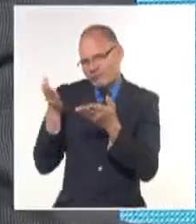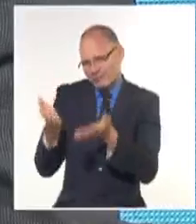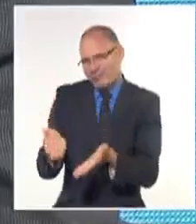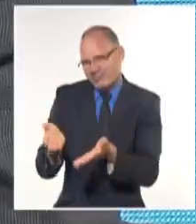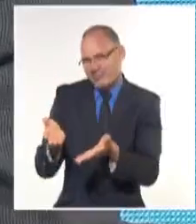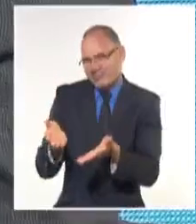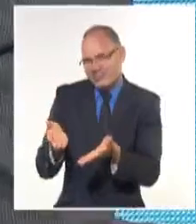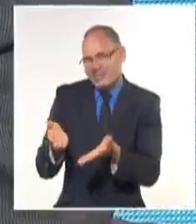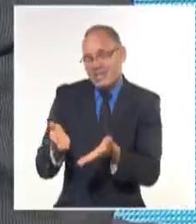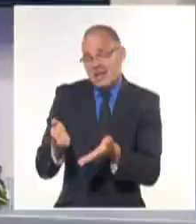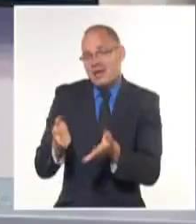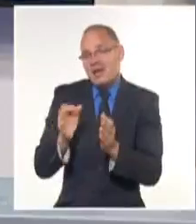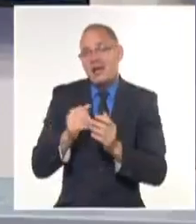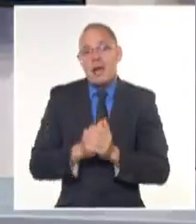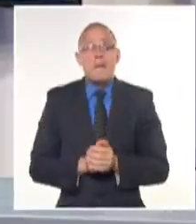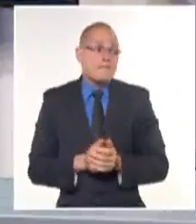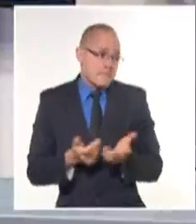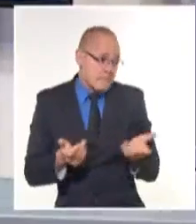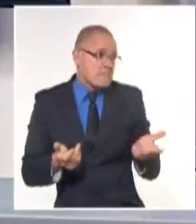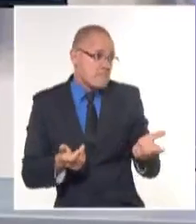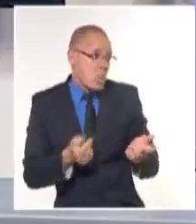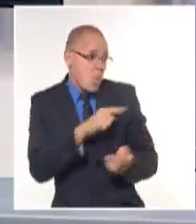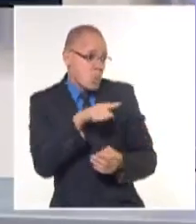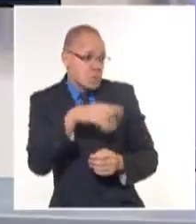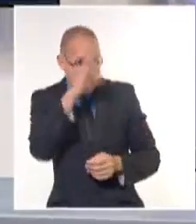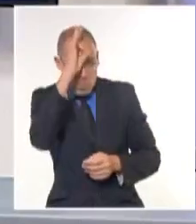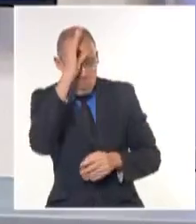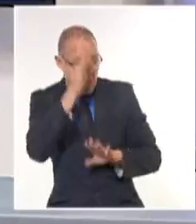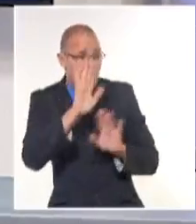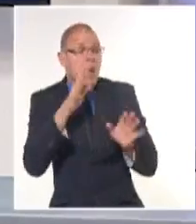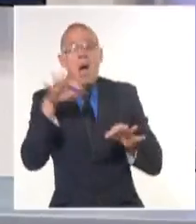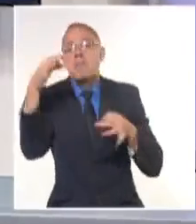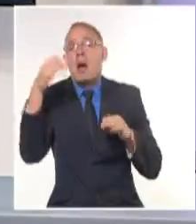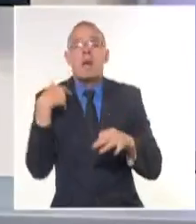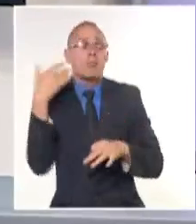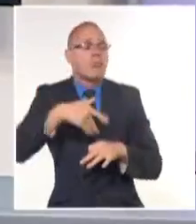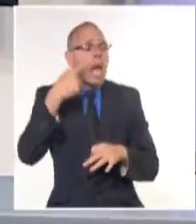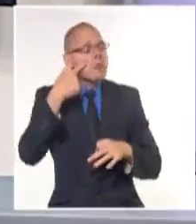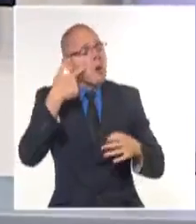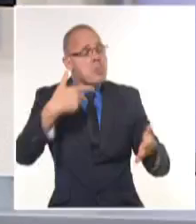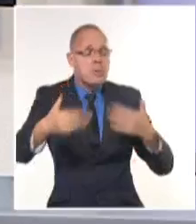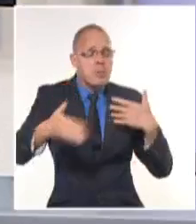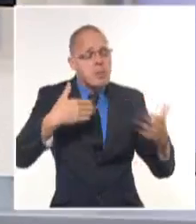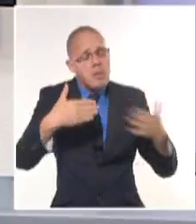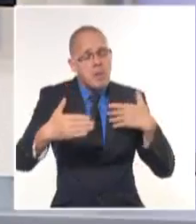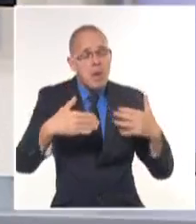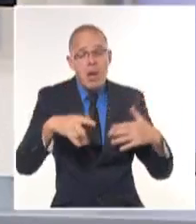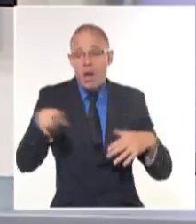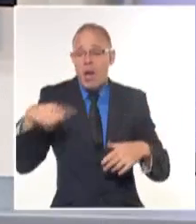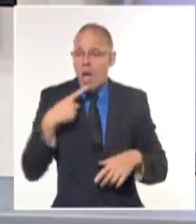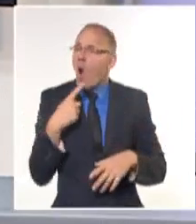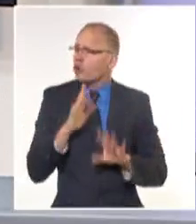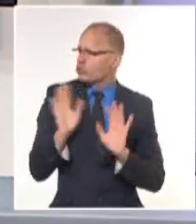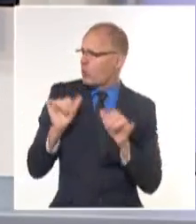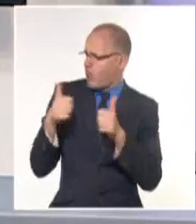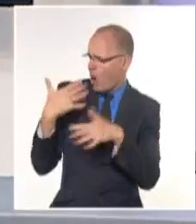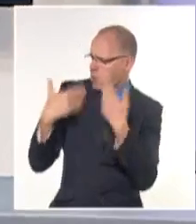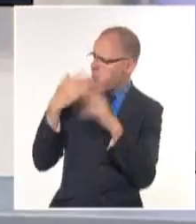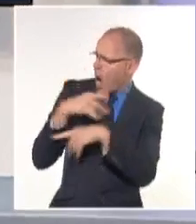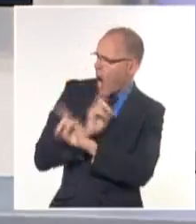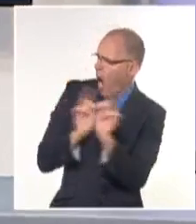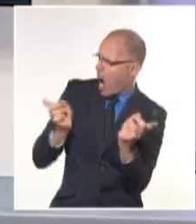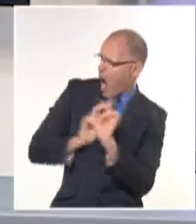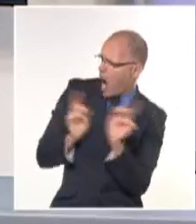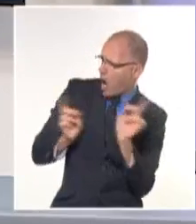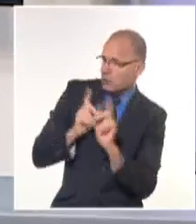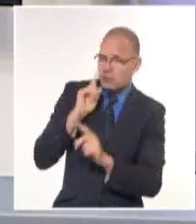se desarrollan por muestras. Porque si ustedes hacen la auditoría solo mirando los papeles, le pueden decir, no, aquí el arroz todo sin problema, y a lo mejor no se come arroz en esa